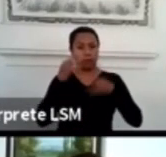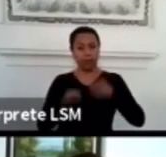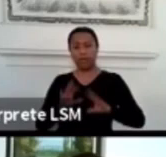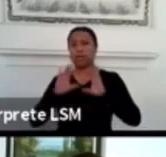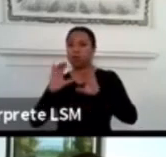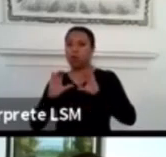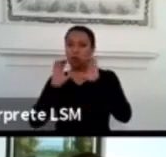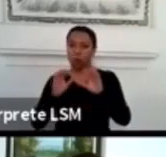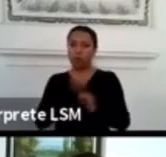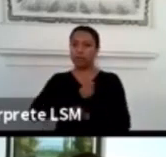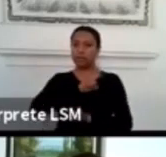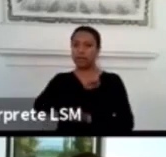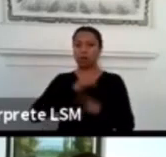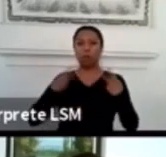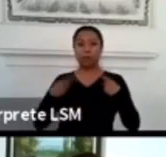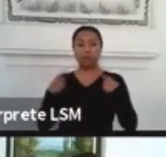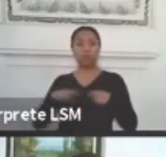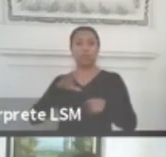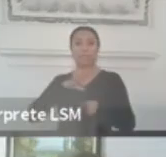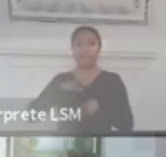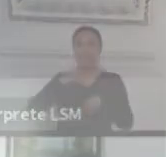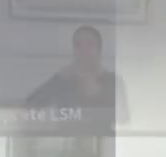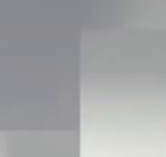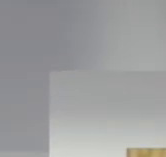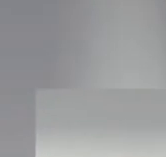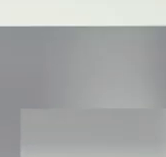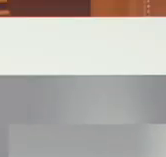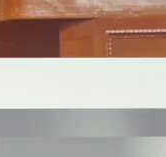pacientes con enfermedades oncológicas